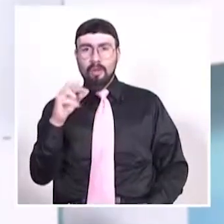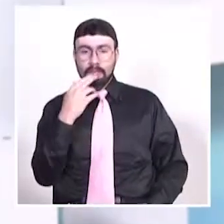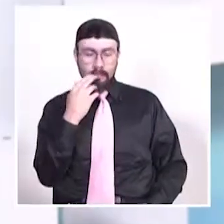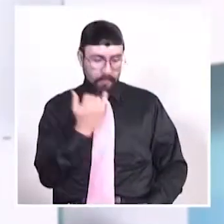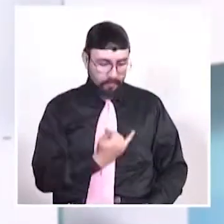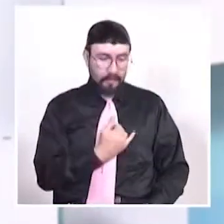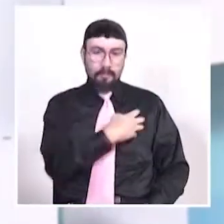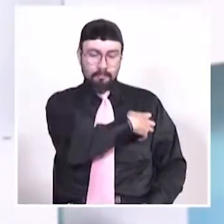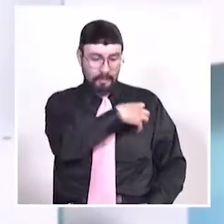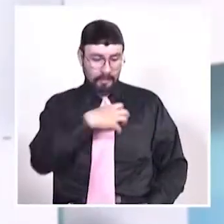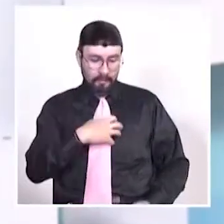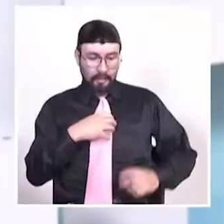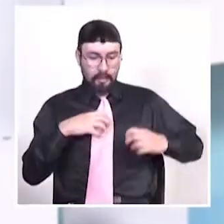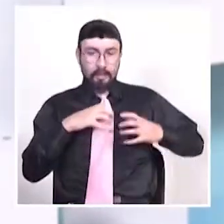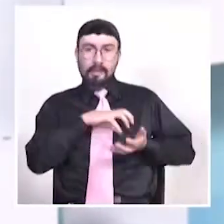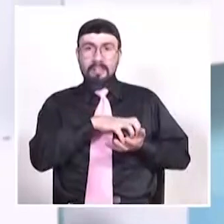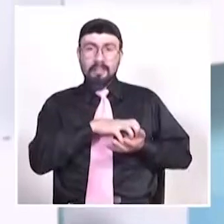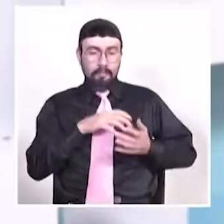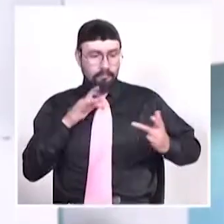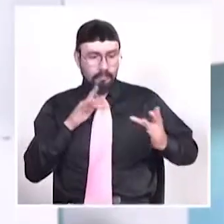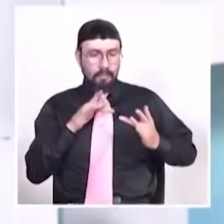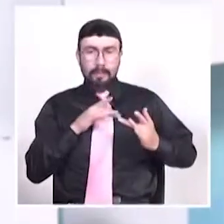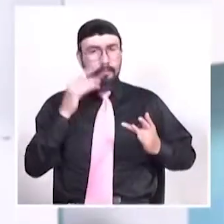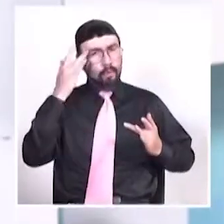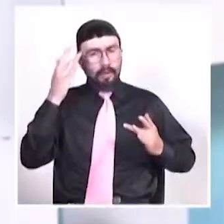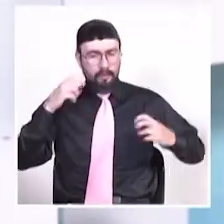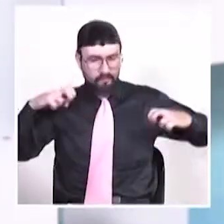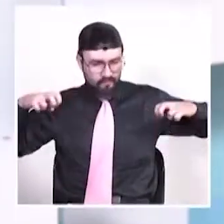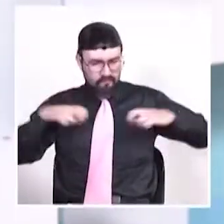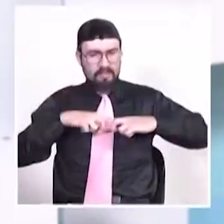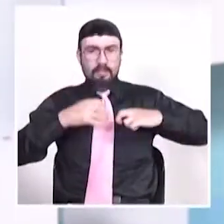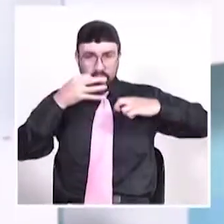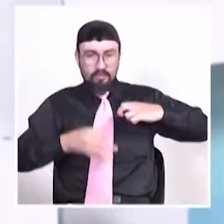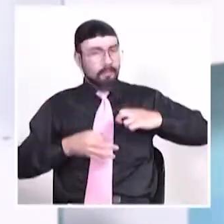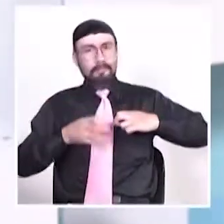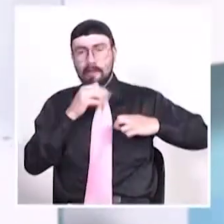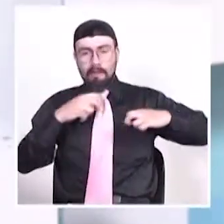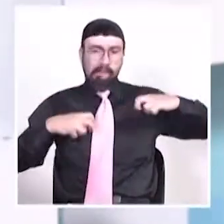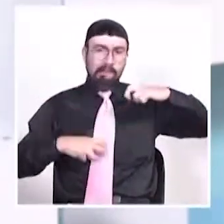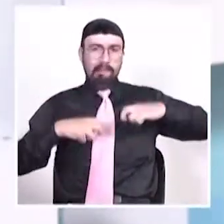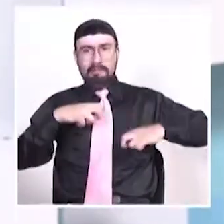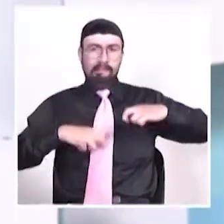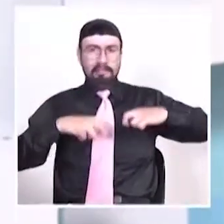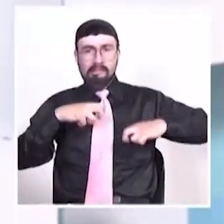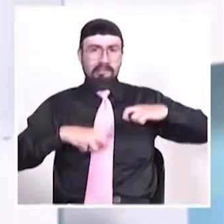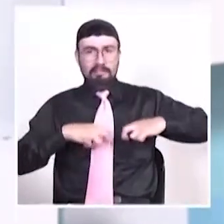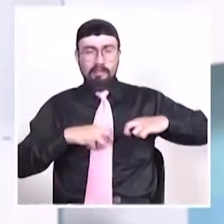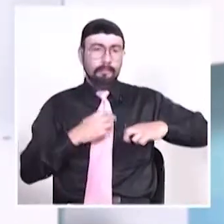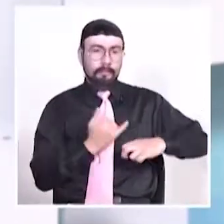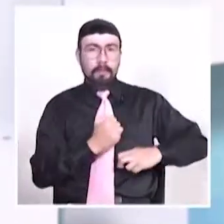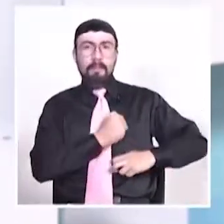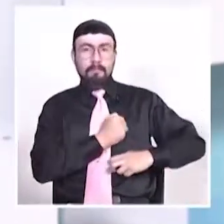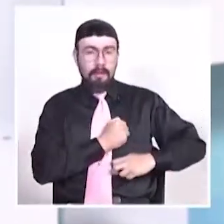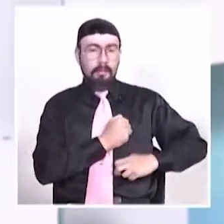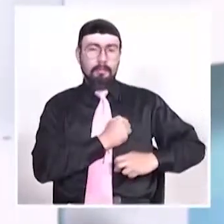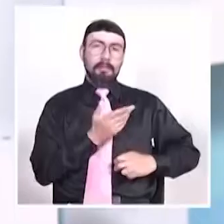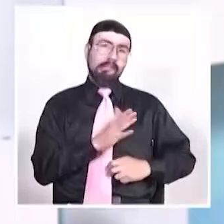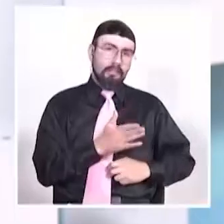gelatina. Eso es también por mala transmisión y por deficiencias en la transmisión entonces de la corriente